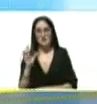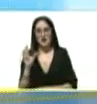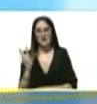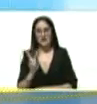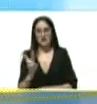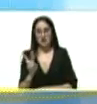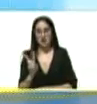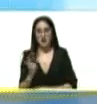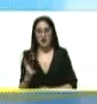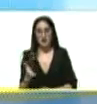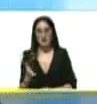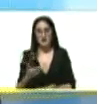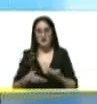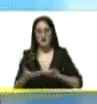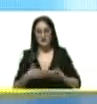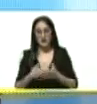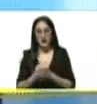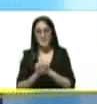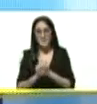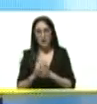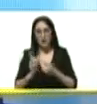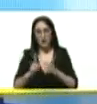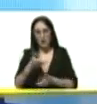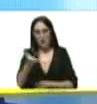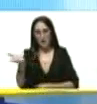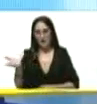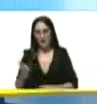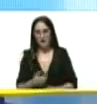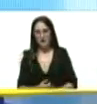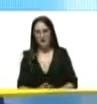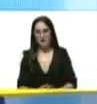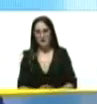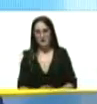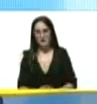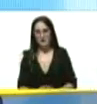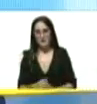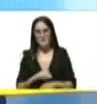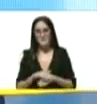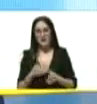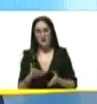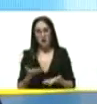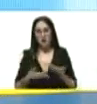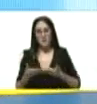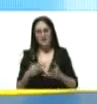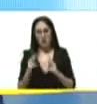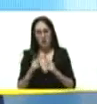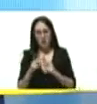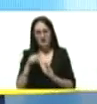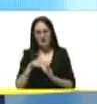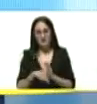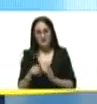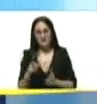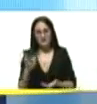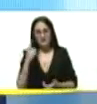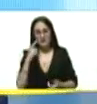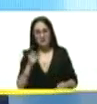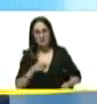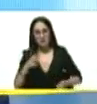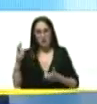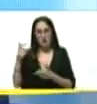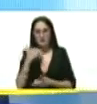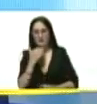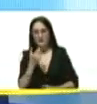Colombia-Venezolana, gran amigo de algunos de ustedes. El ministro de Comercio conoce muy bien y tiene la oferta exportadora a la